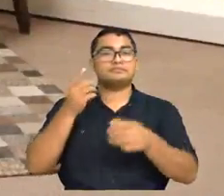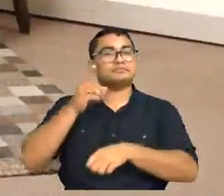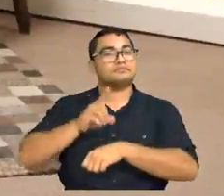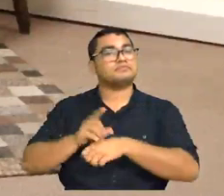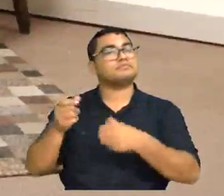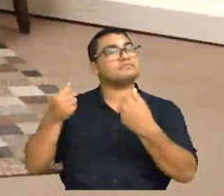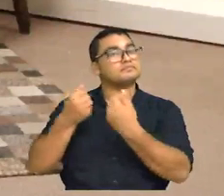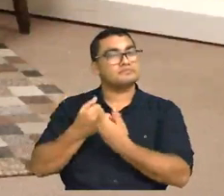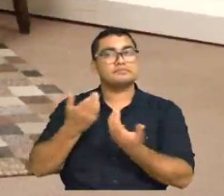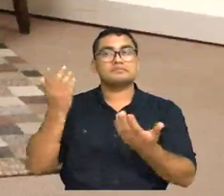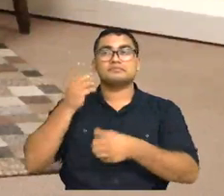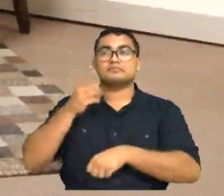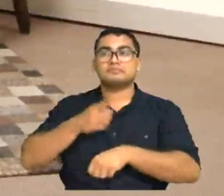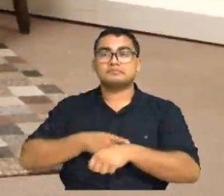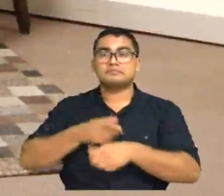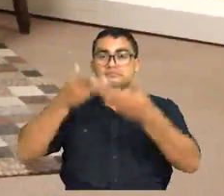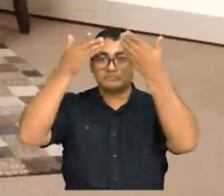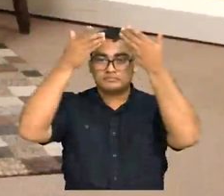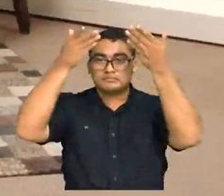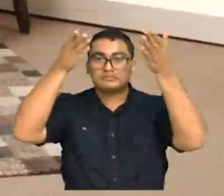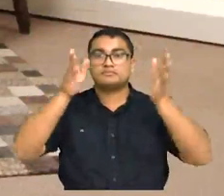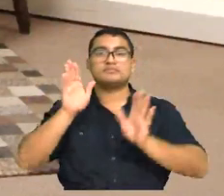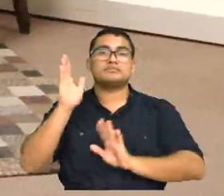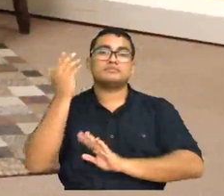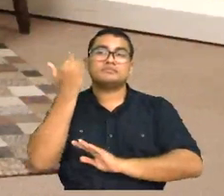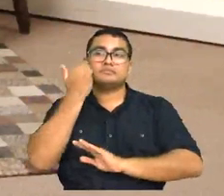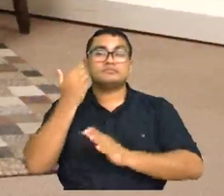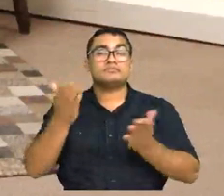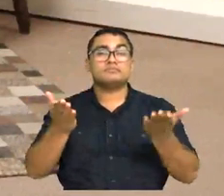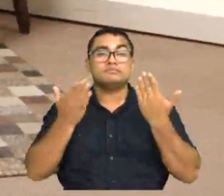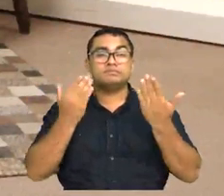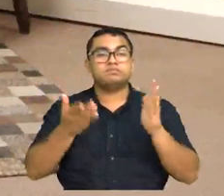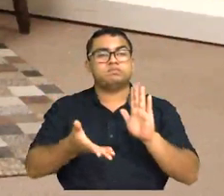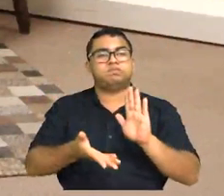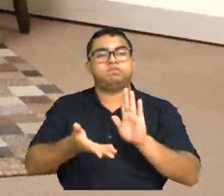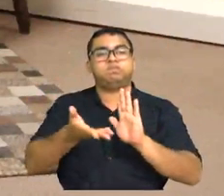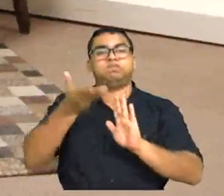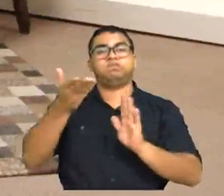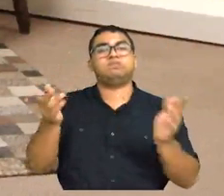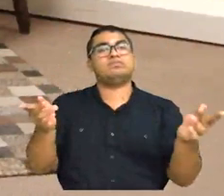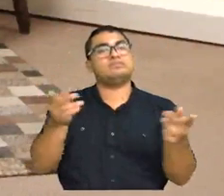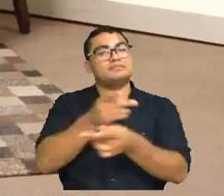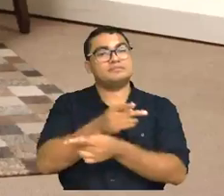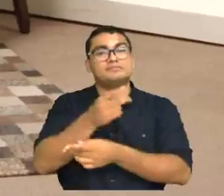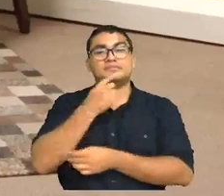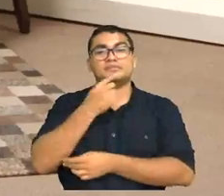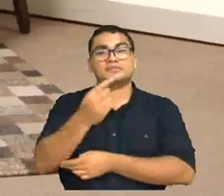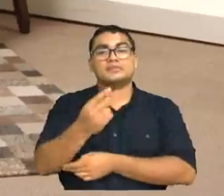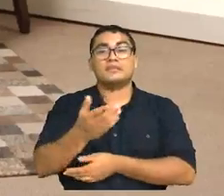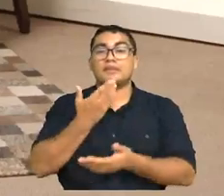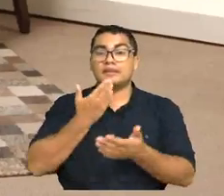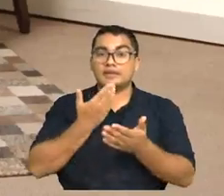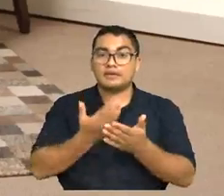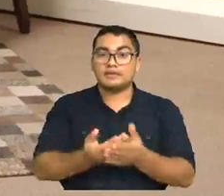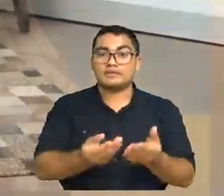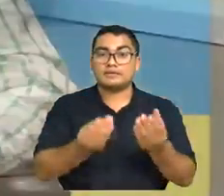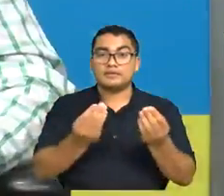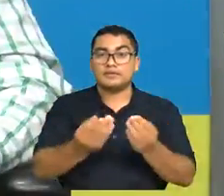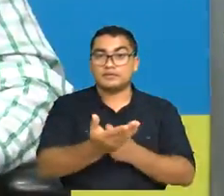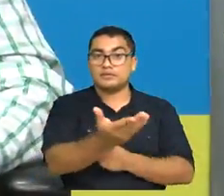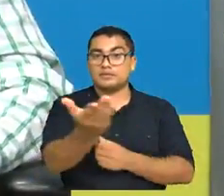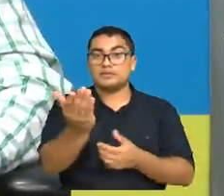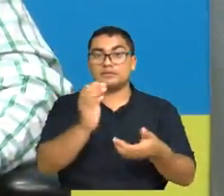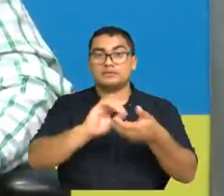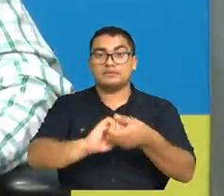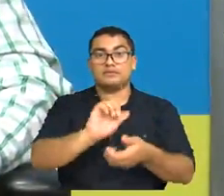valioso tiempo, su valioso conocimiento sobre esta enfermedad, sobre el golpe de calor. Gracias también a usted, amigo televidente,